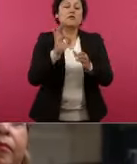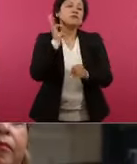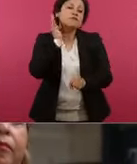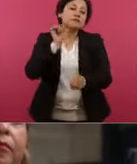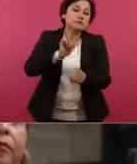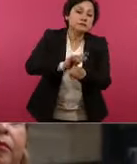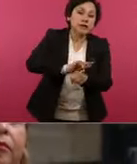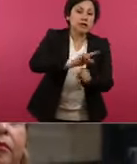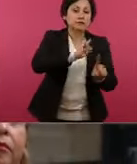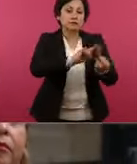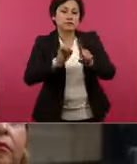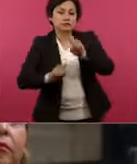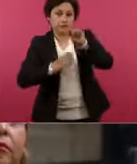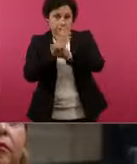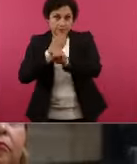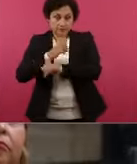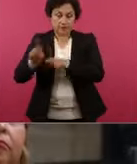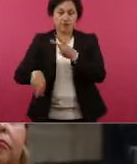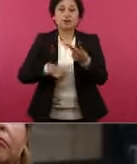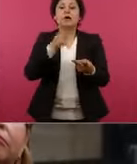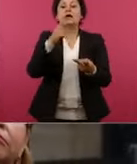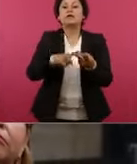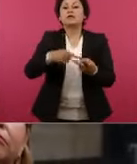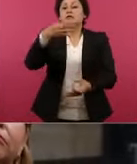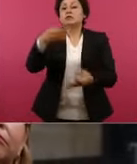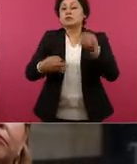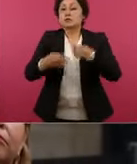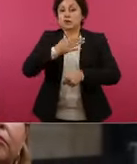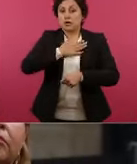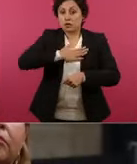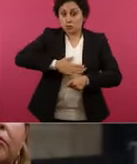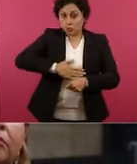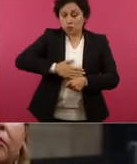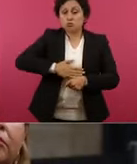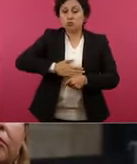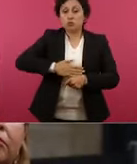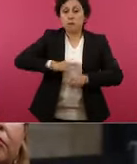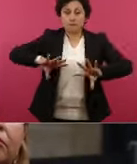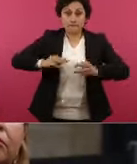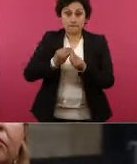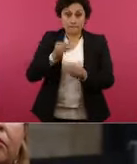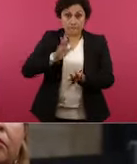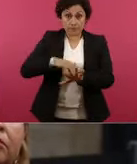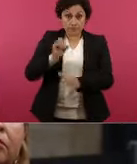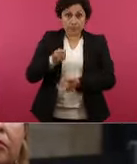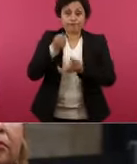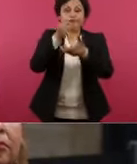justicia, estamos hablando de un monto de más de 300,000 millones de pesos.